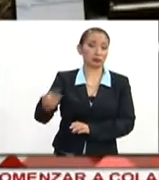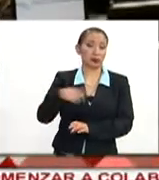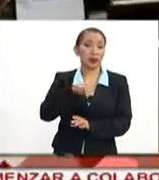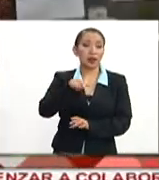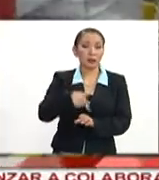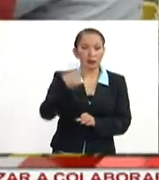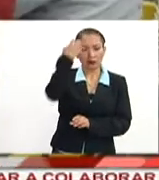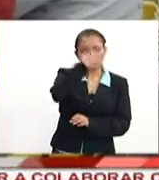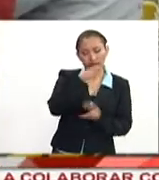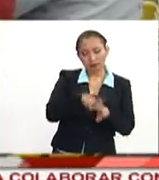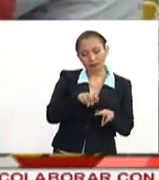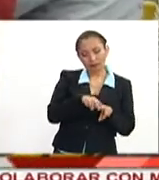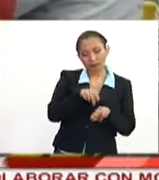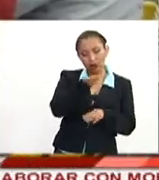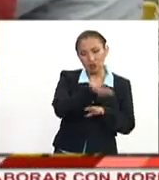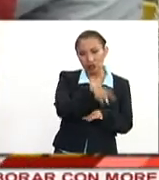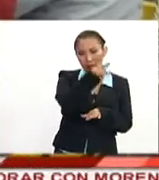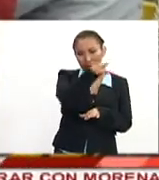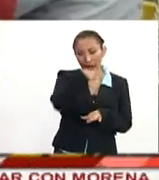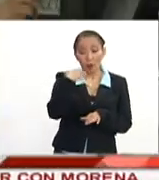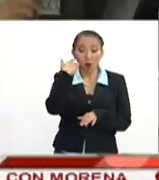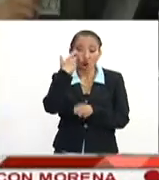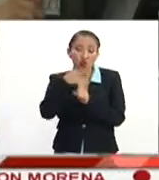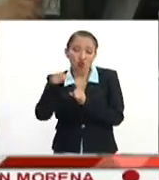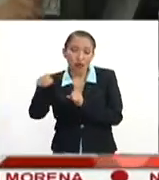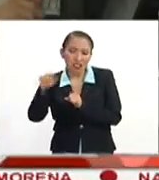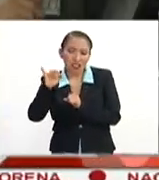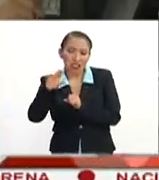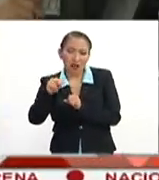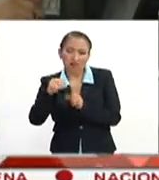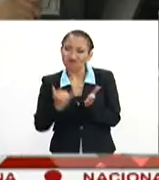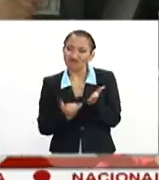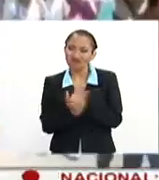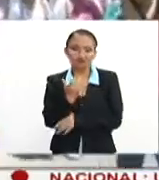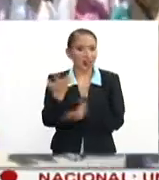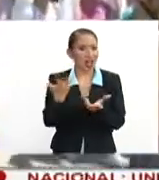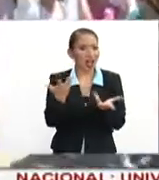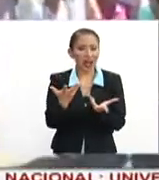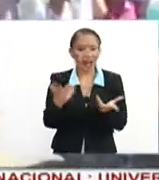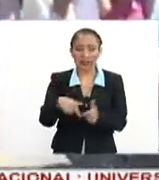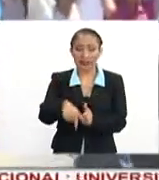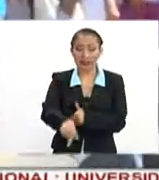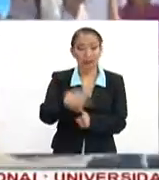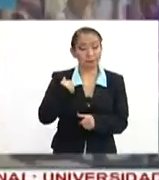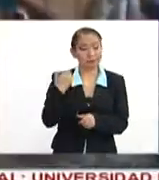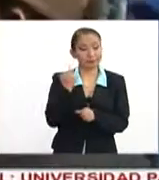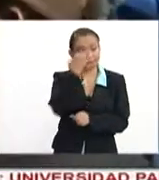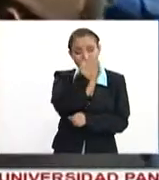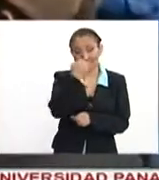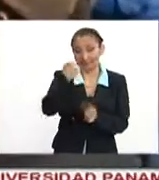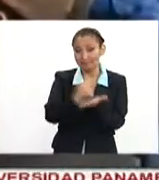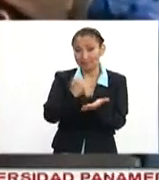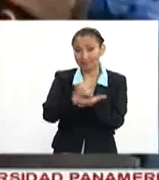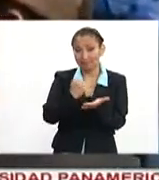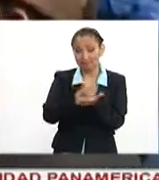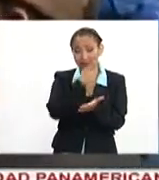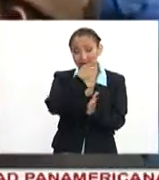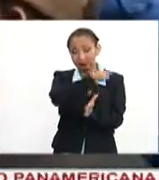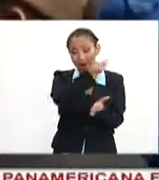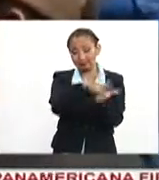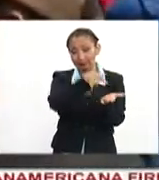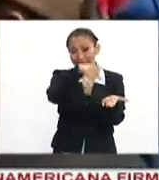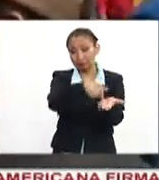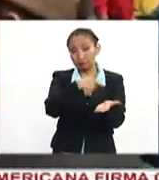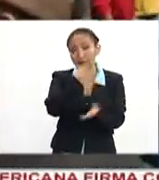Esto después del análisis que hizo sobre hacerla voluntaria, finalmente se realizará esa práctica de manera forzosa, como lo marca la